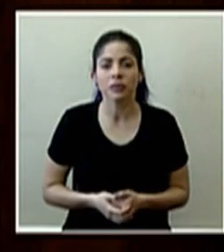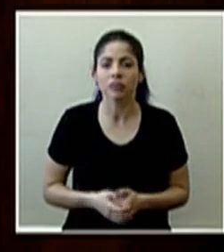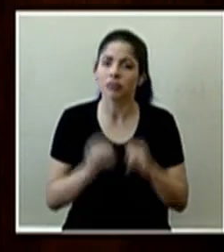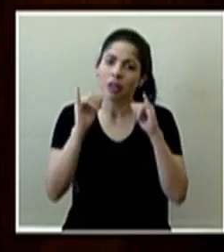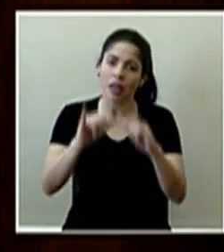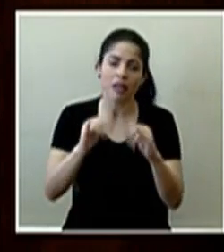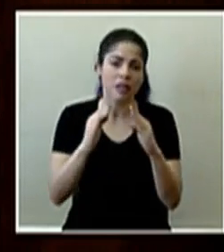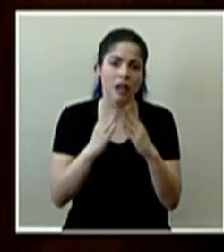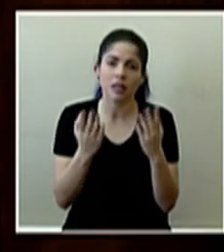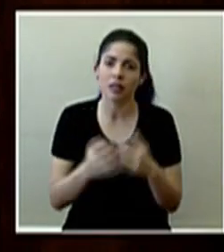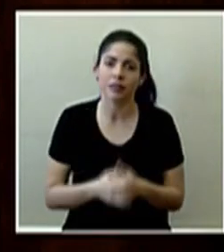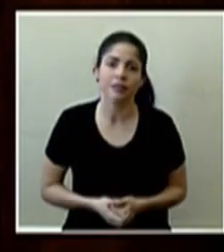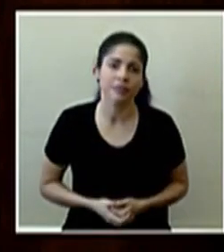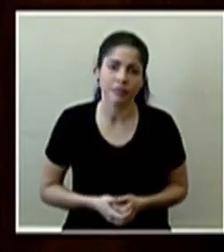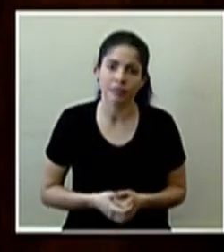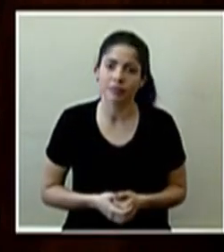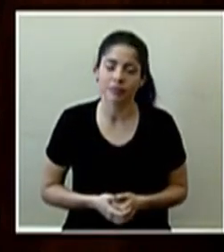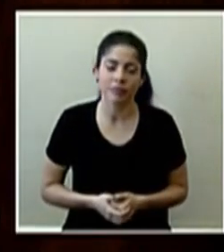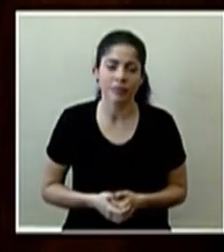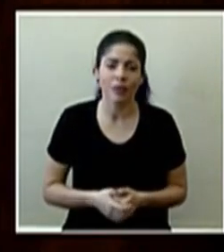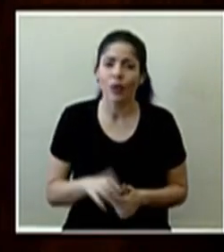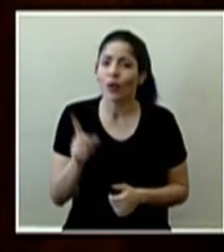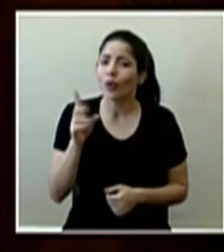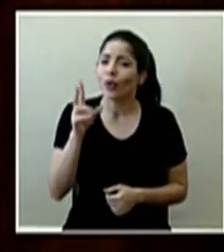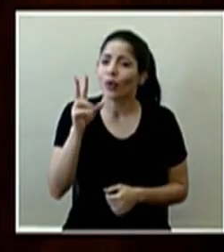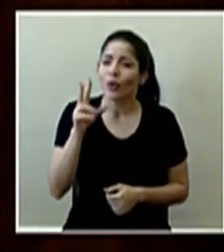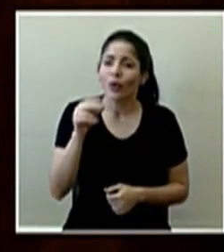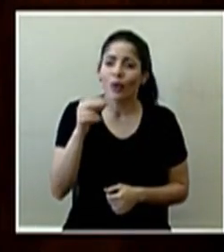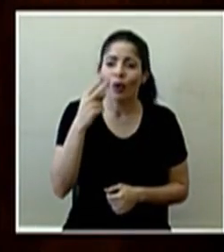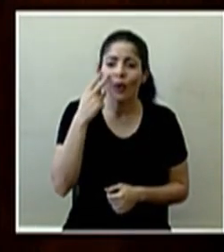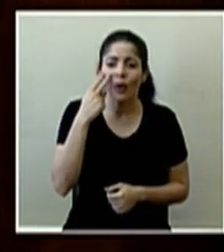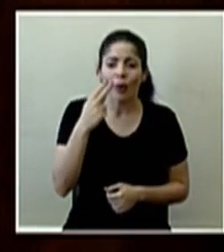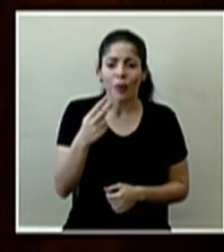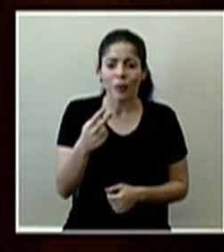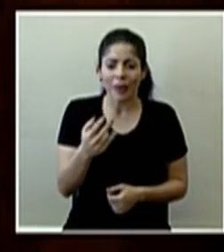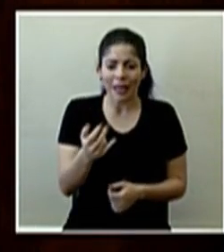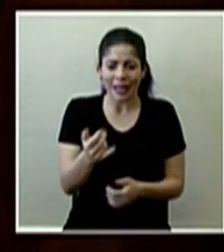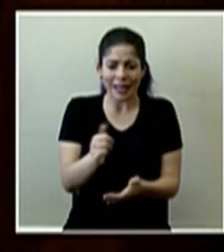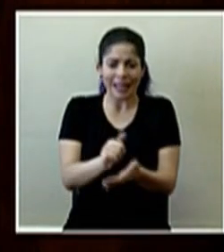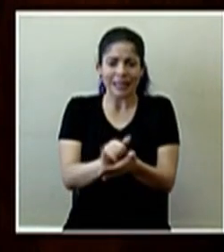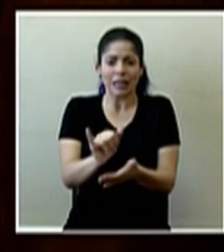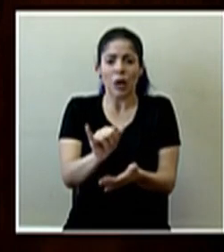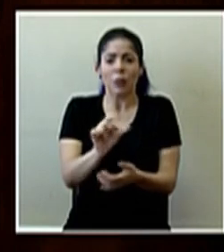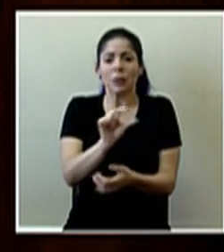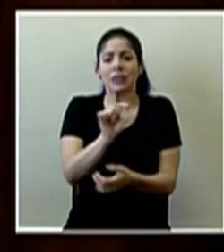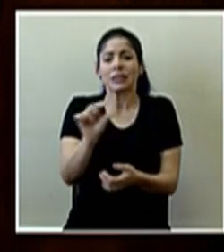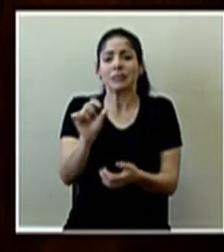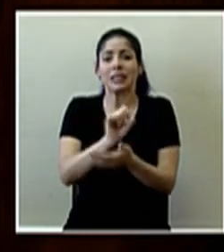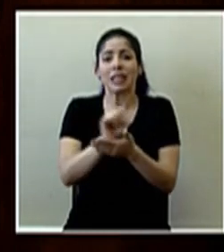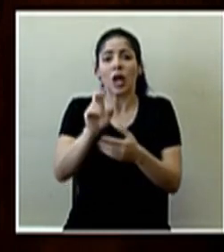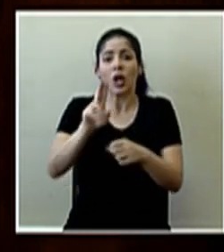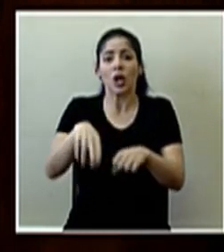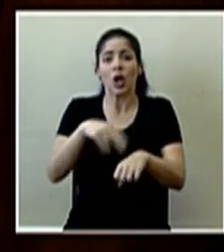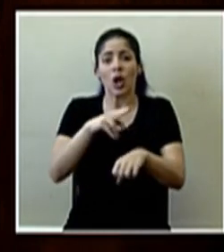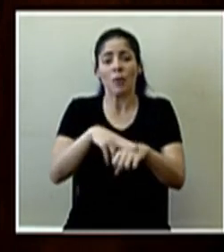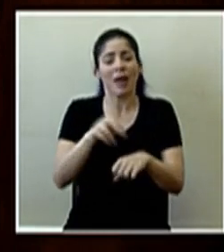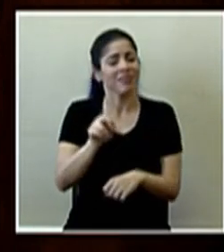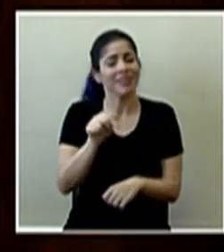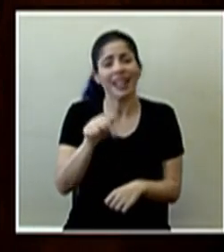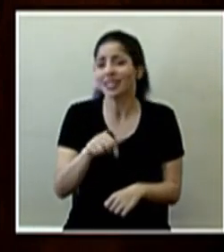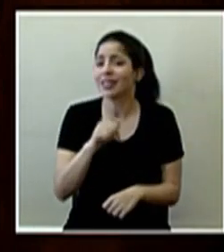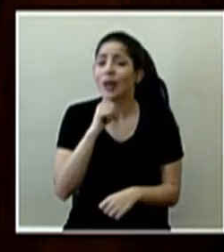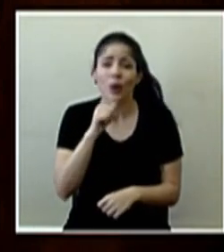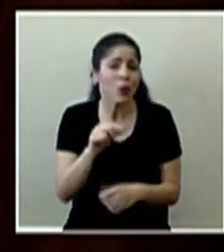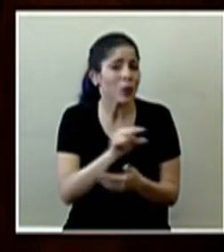quédese en casa. No vea esto como una Semana Santa normal. Esta no es